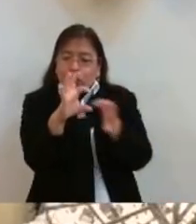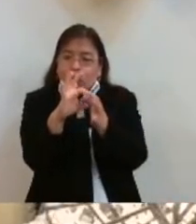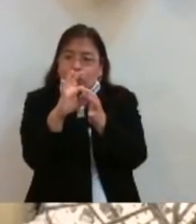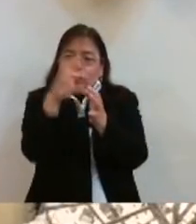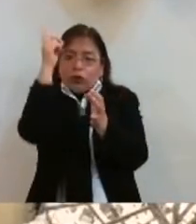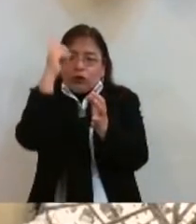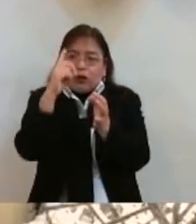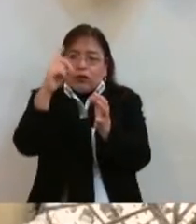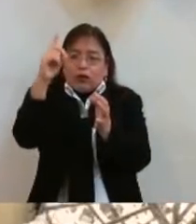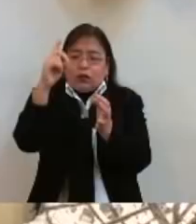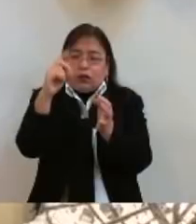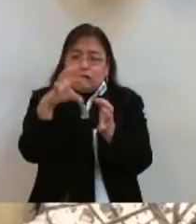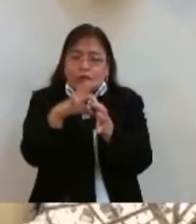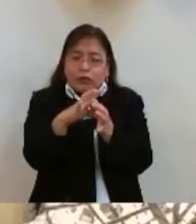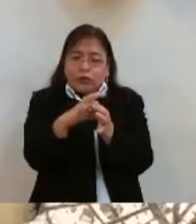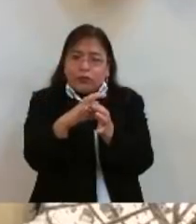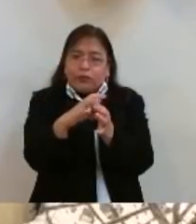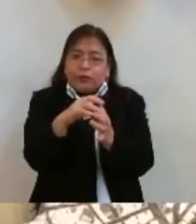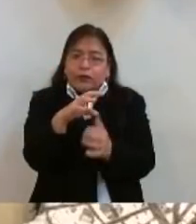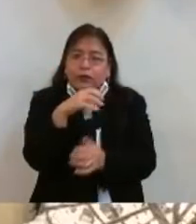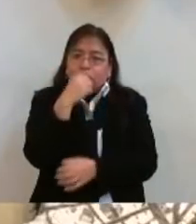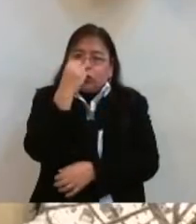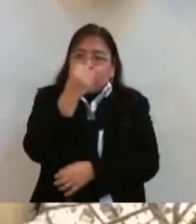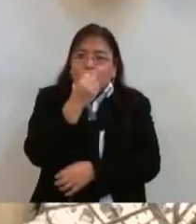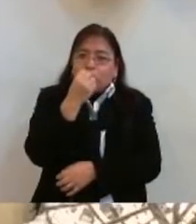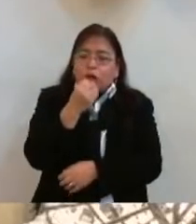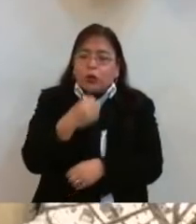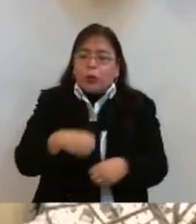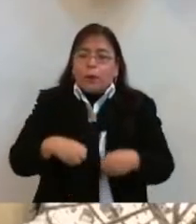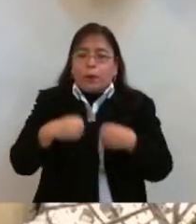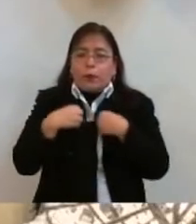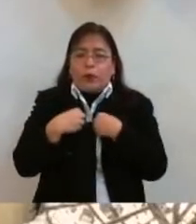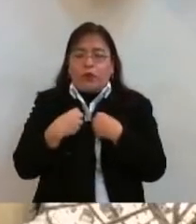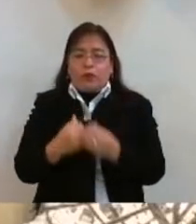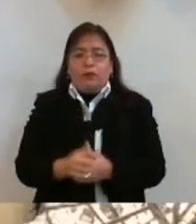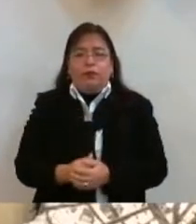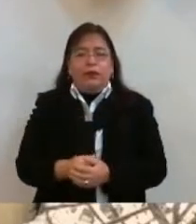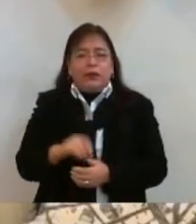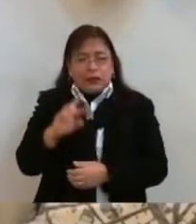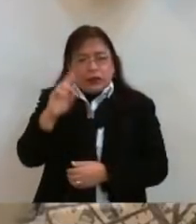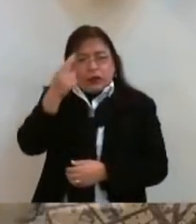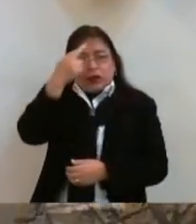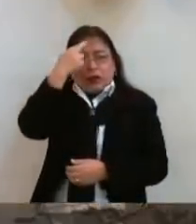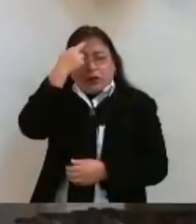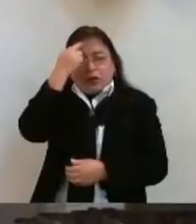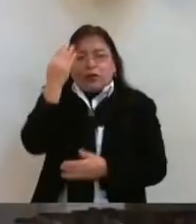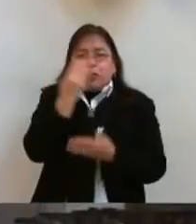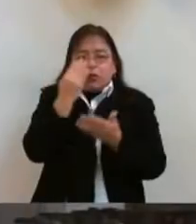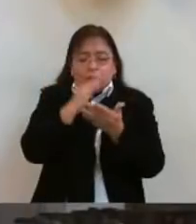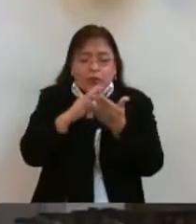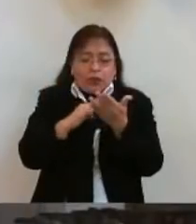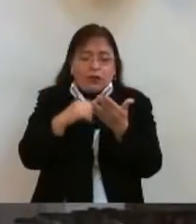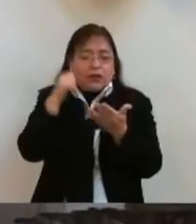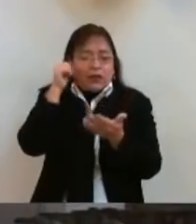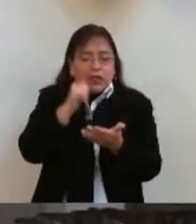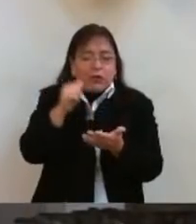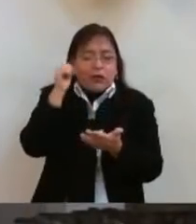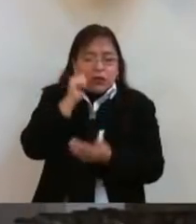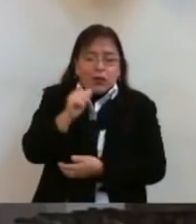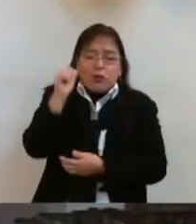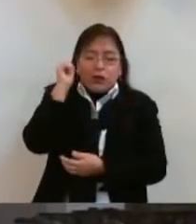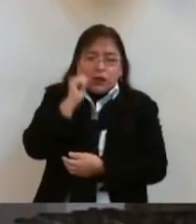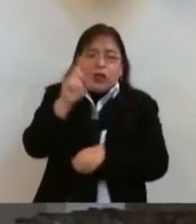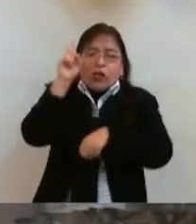evangelios, siempre encontraremos a Jesús orando al Padre. Y la